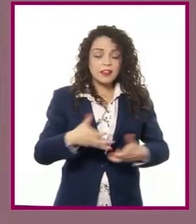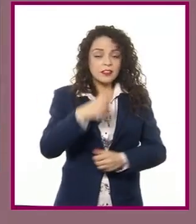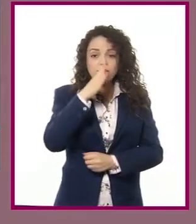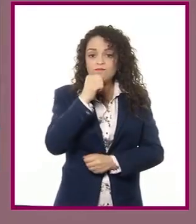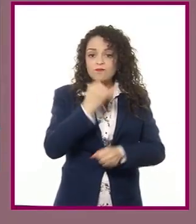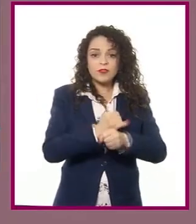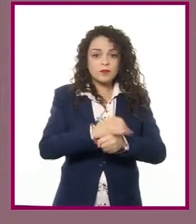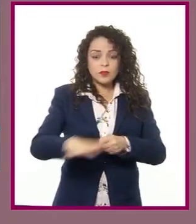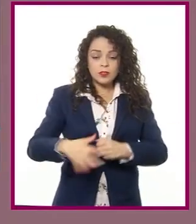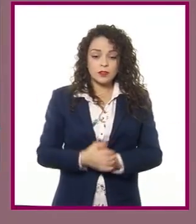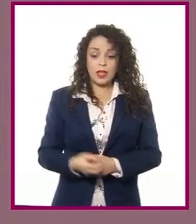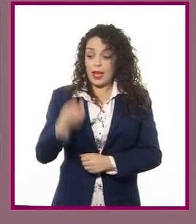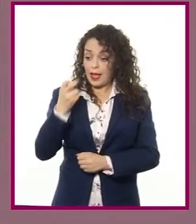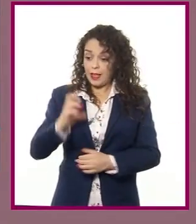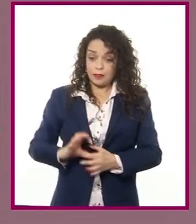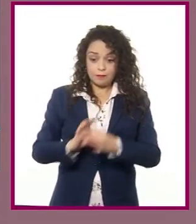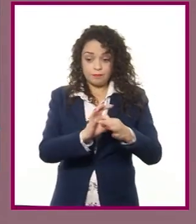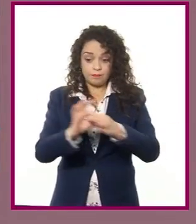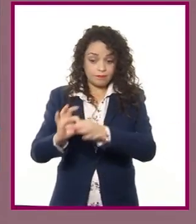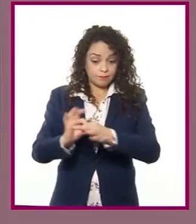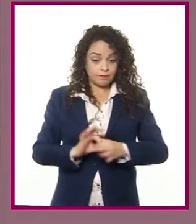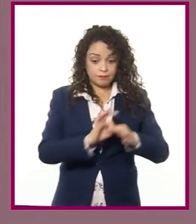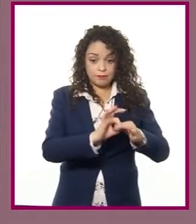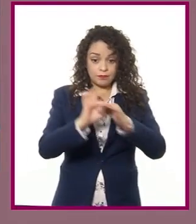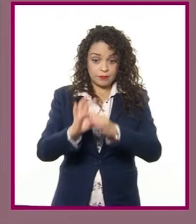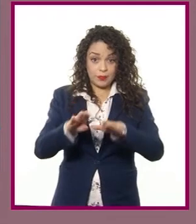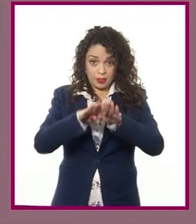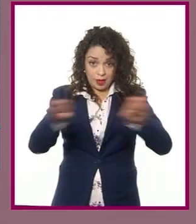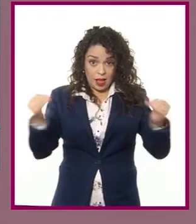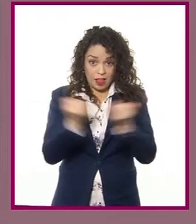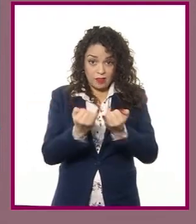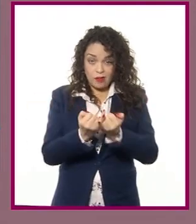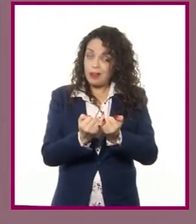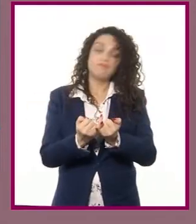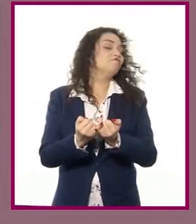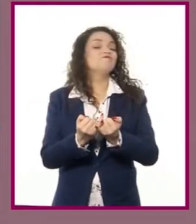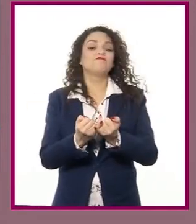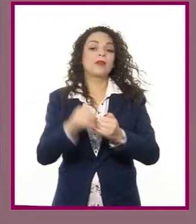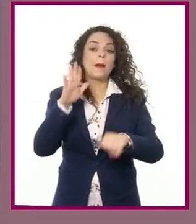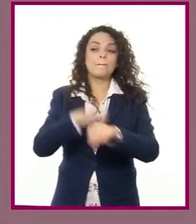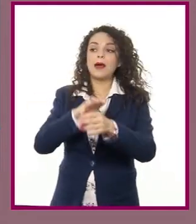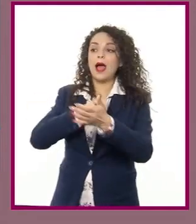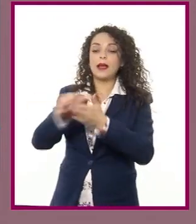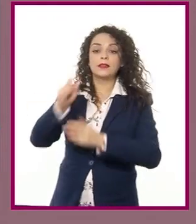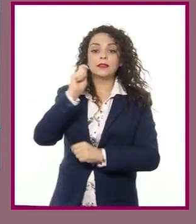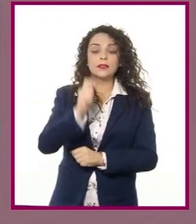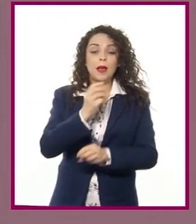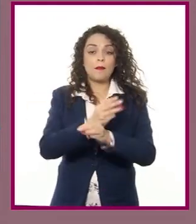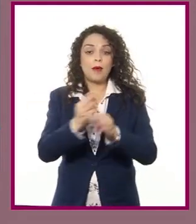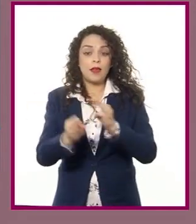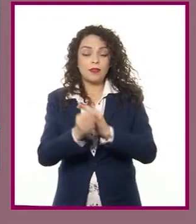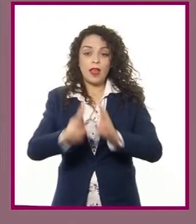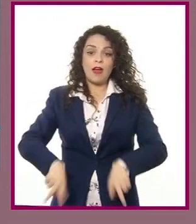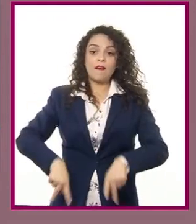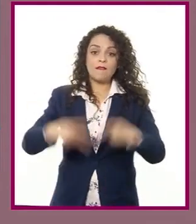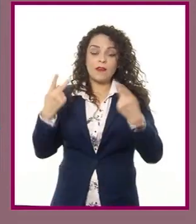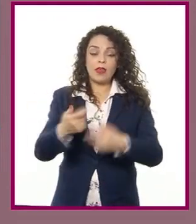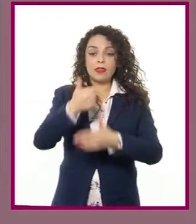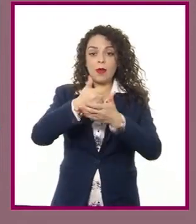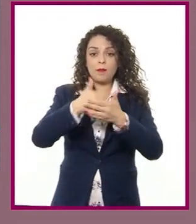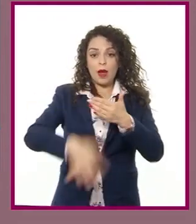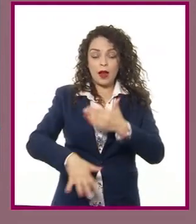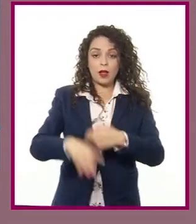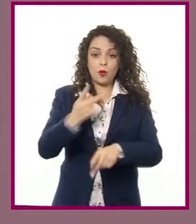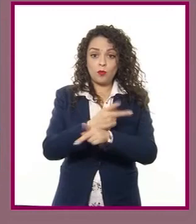de interdependencia no son necesariamente equilibradas. En la mayoría de los casos, las materias primas se venden a precios bajos y